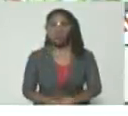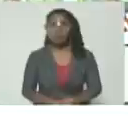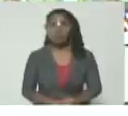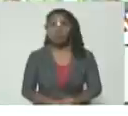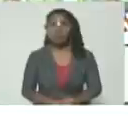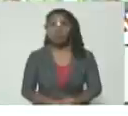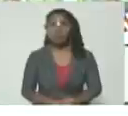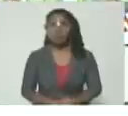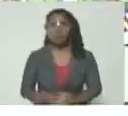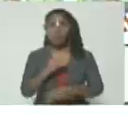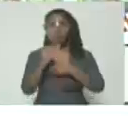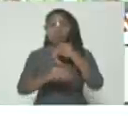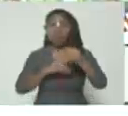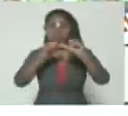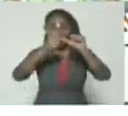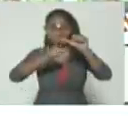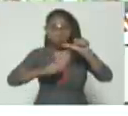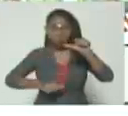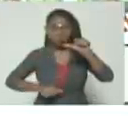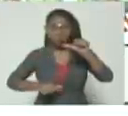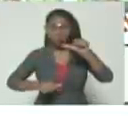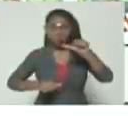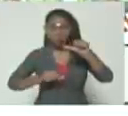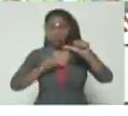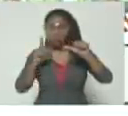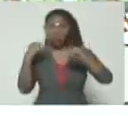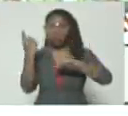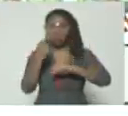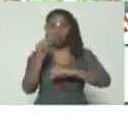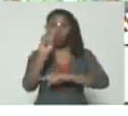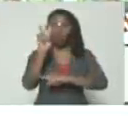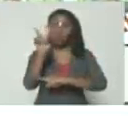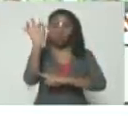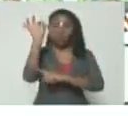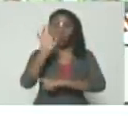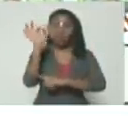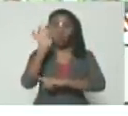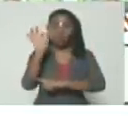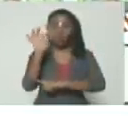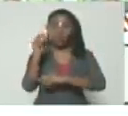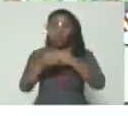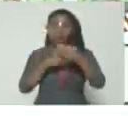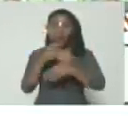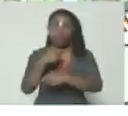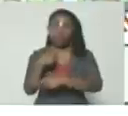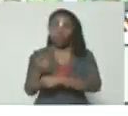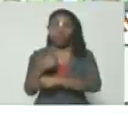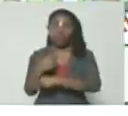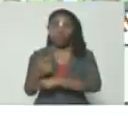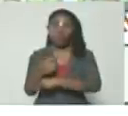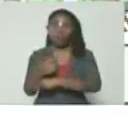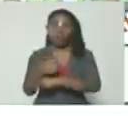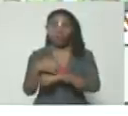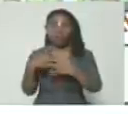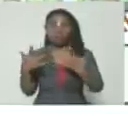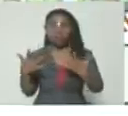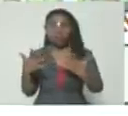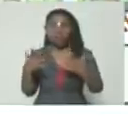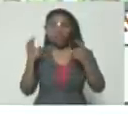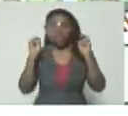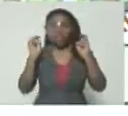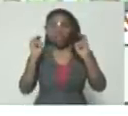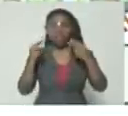y que hicieron la auditoría y solo el 2% había sido invertido en